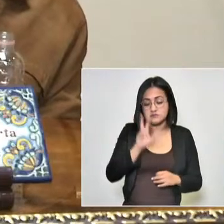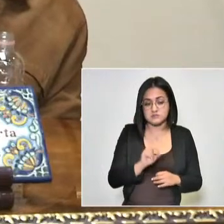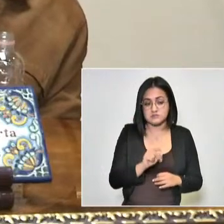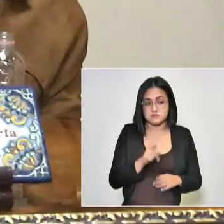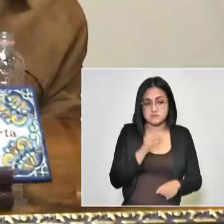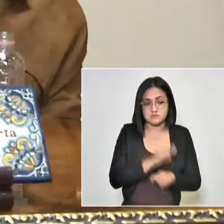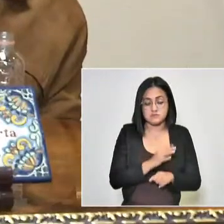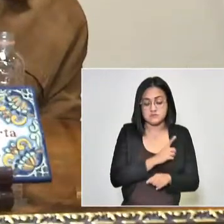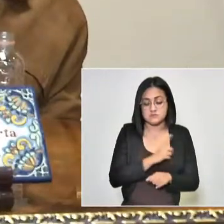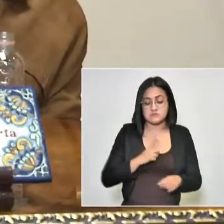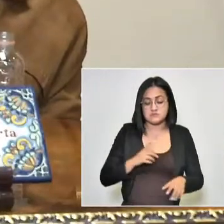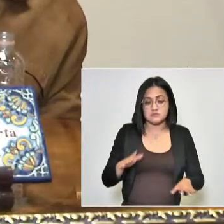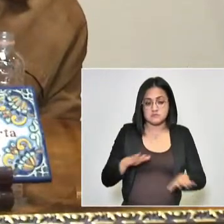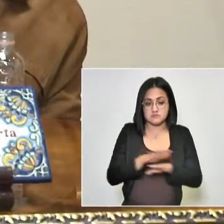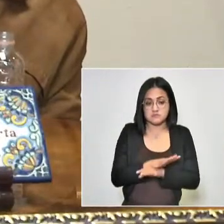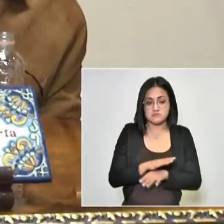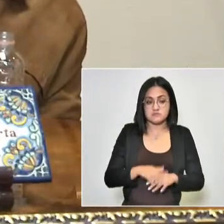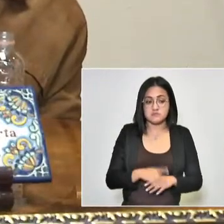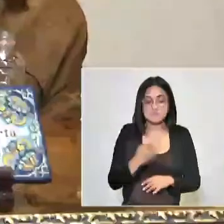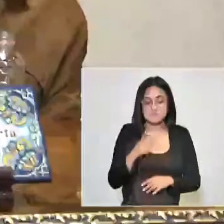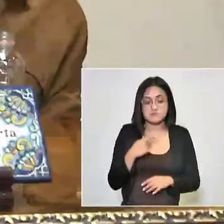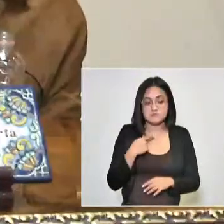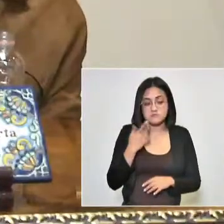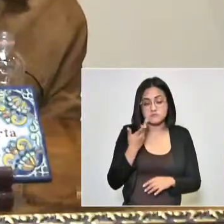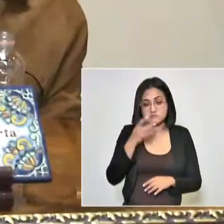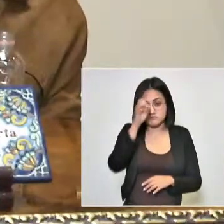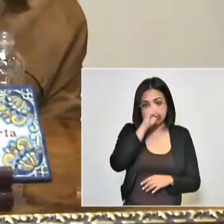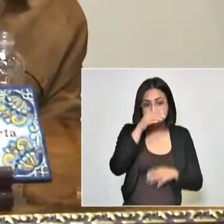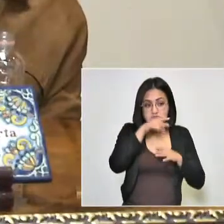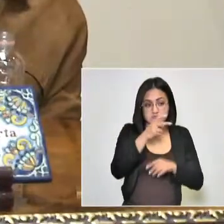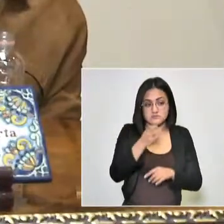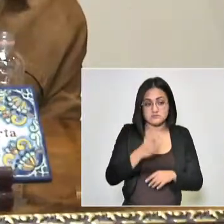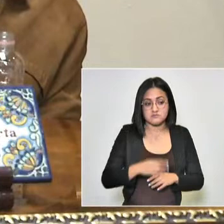Eso se debe de corregir. Es una opinión respetuosa.